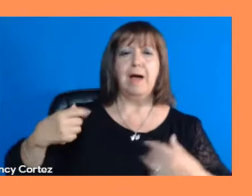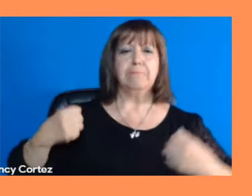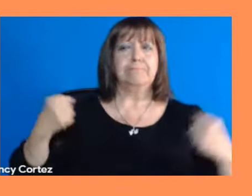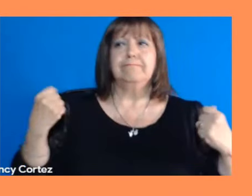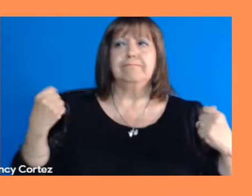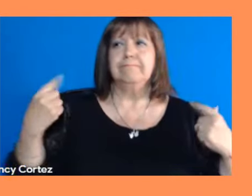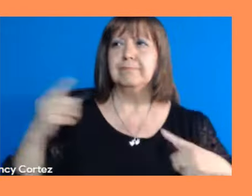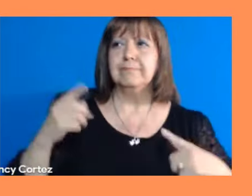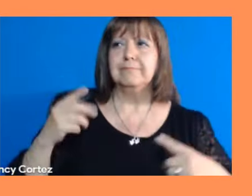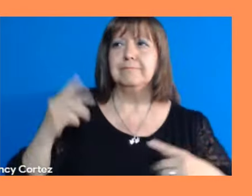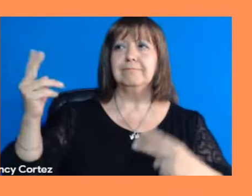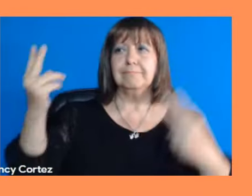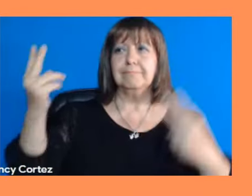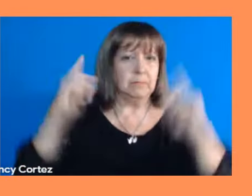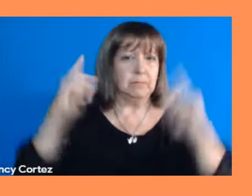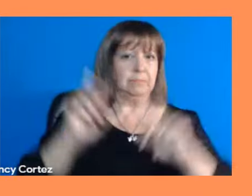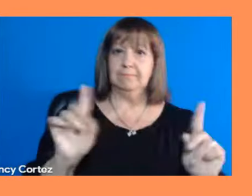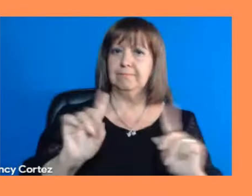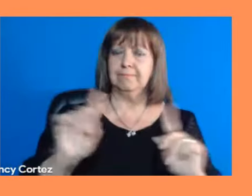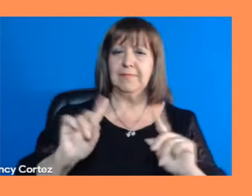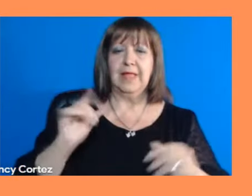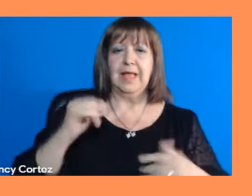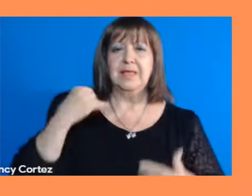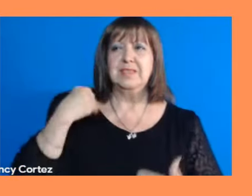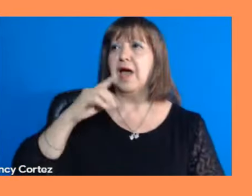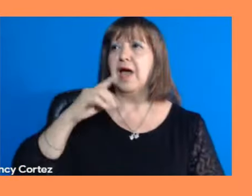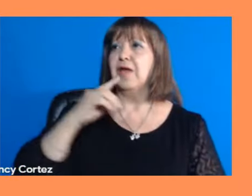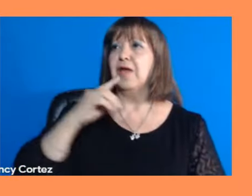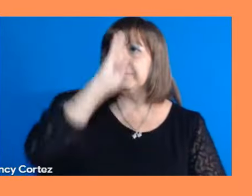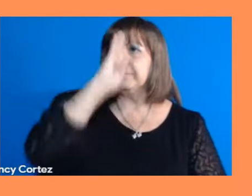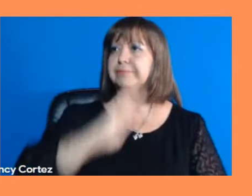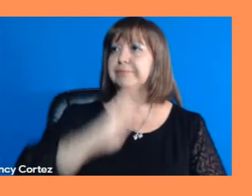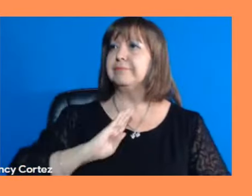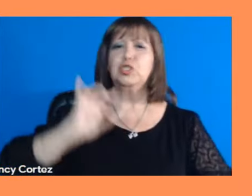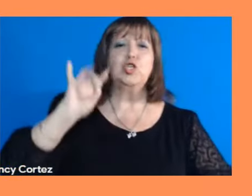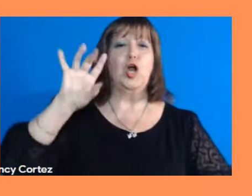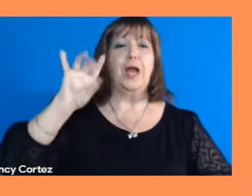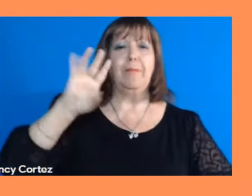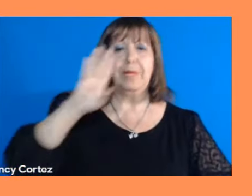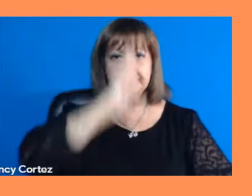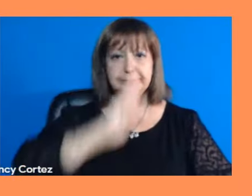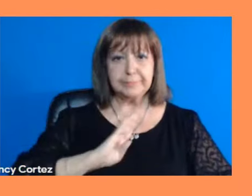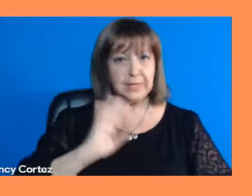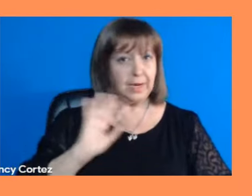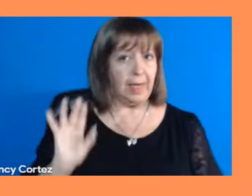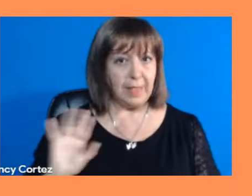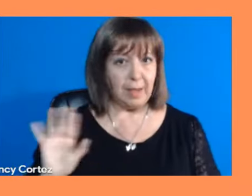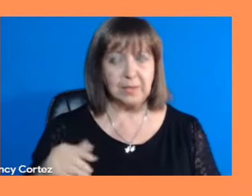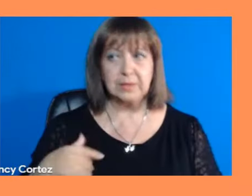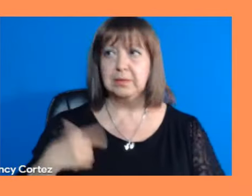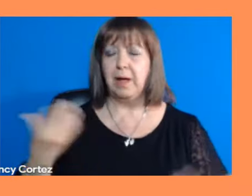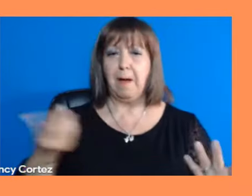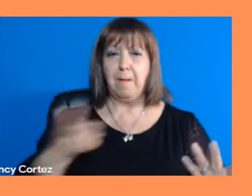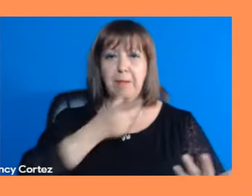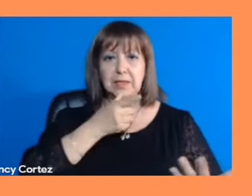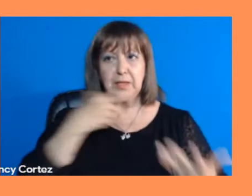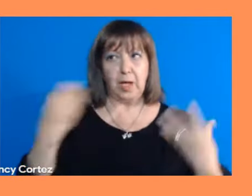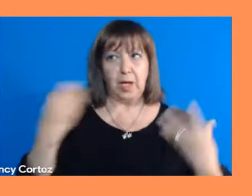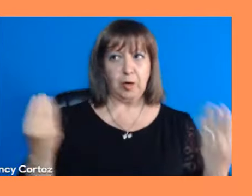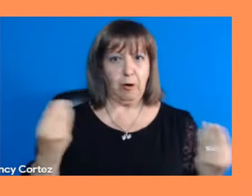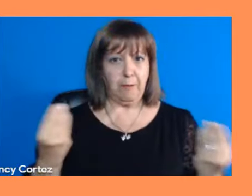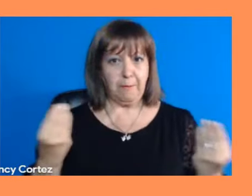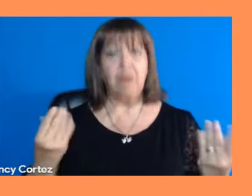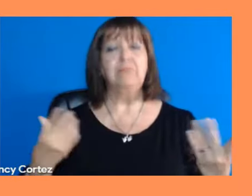la heteronormatividad como el parámetro único desde donde juzgar, validar y rechazar a todas las identidades